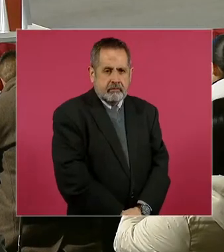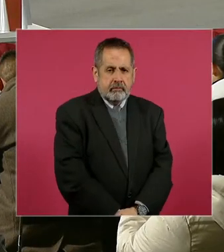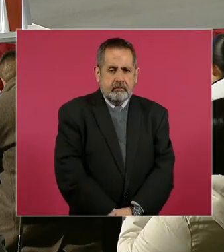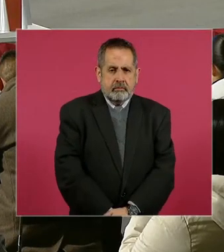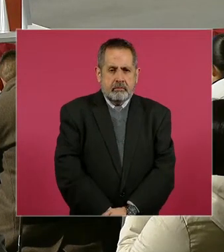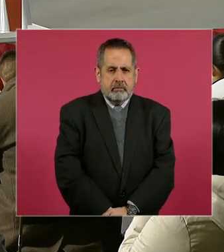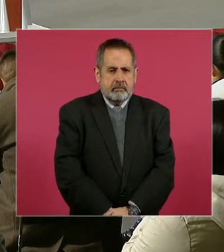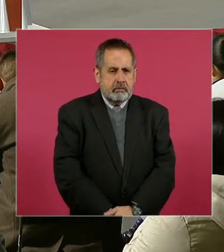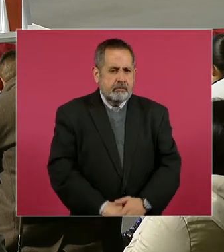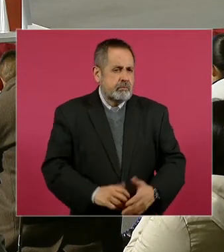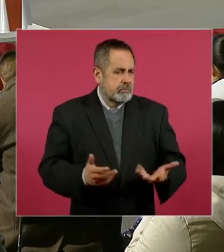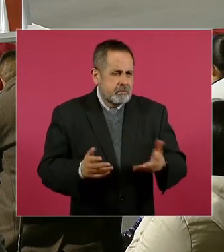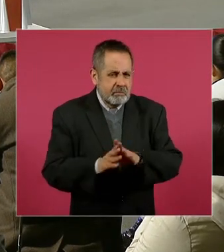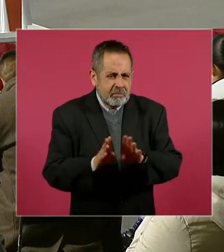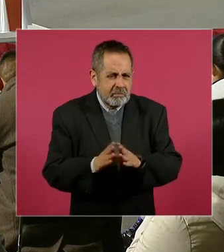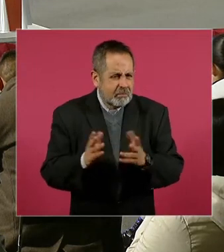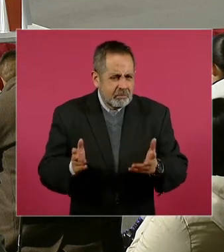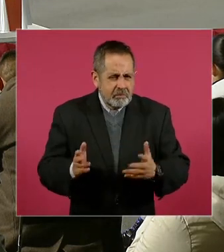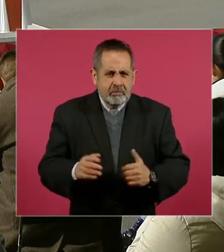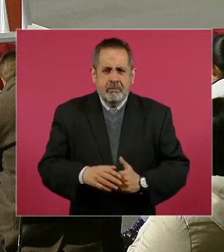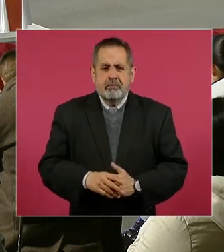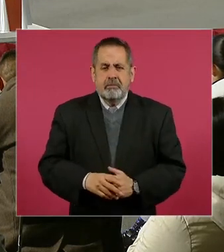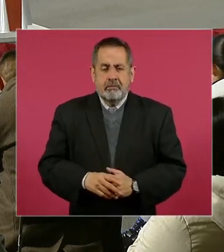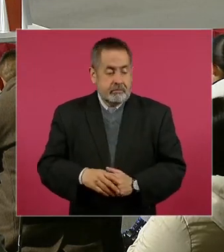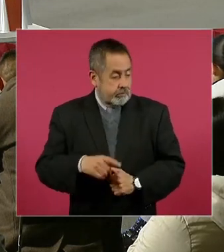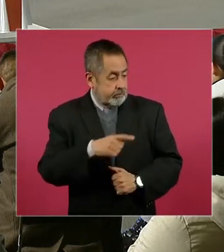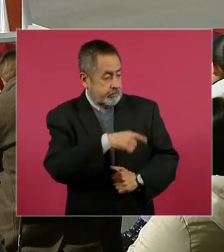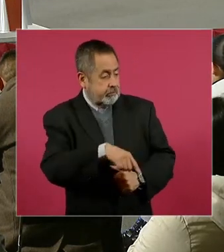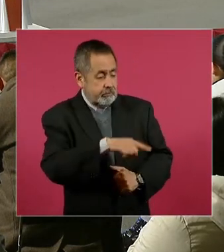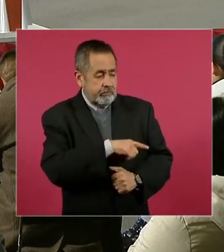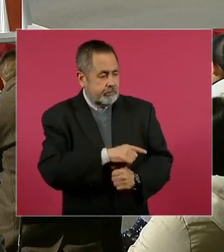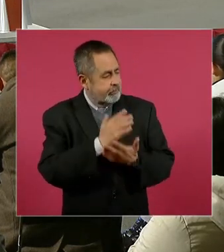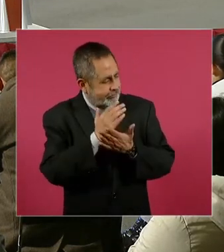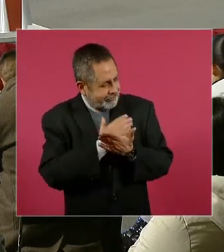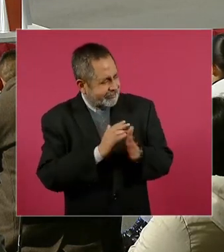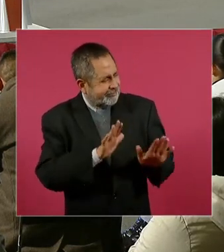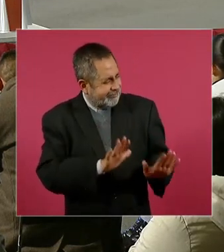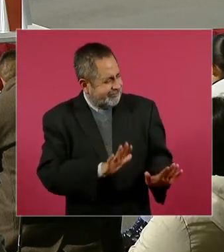Pero ¿cómo le quito el enojo